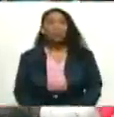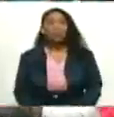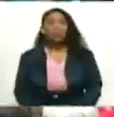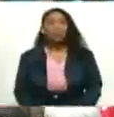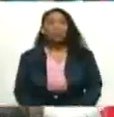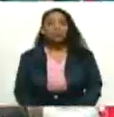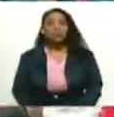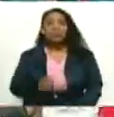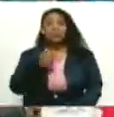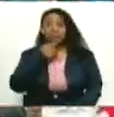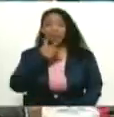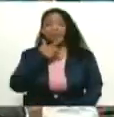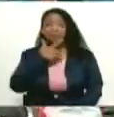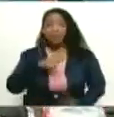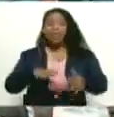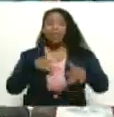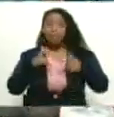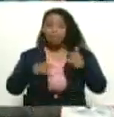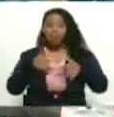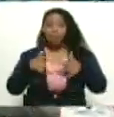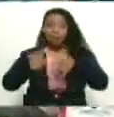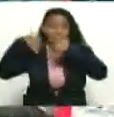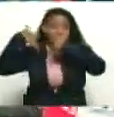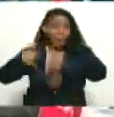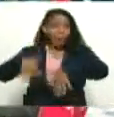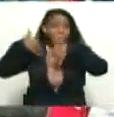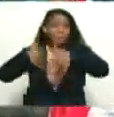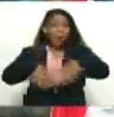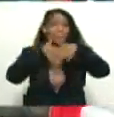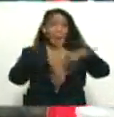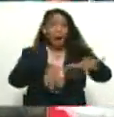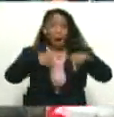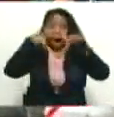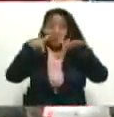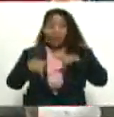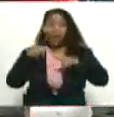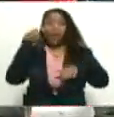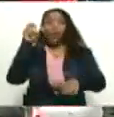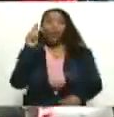¡Qué bonita actividad, qué bonita marcha aquí en Urachiche!